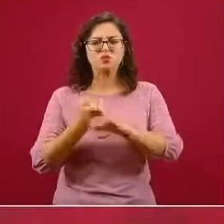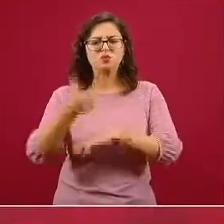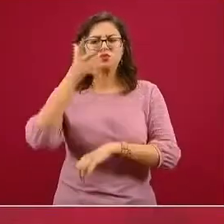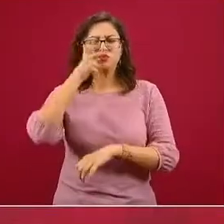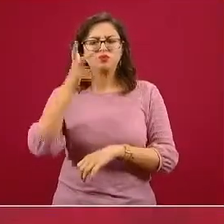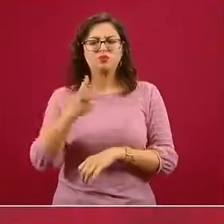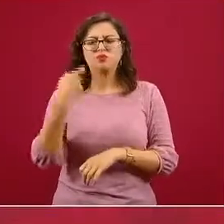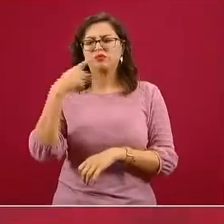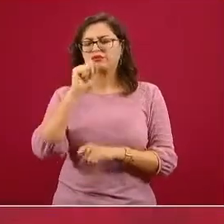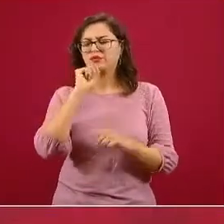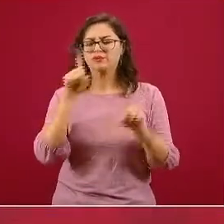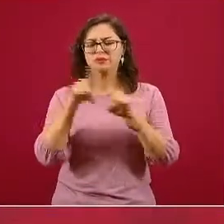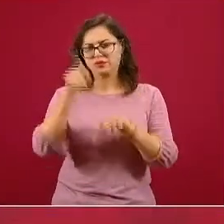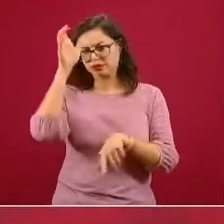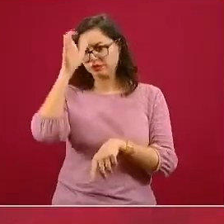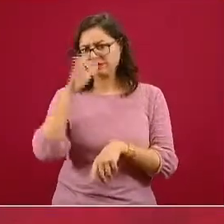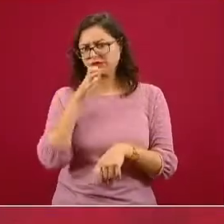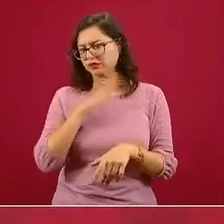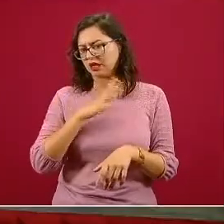también las elecciones en Coahuila.